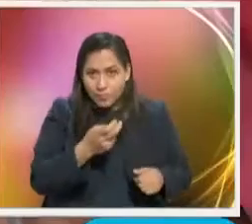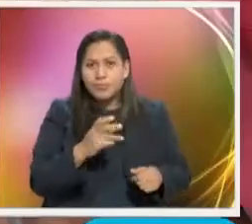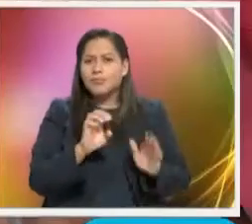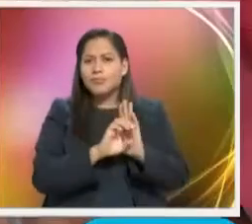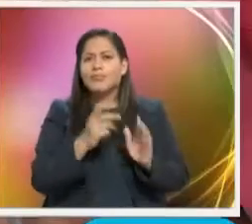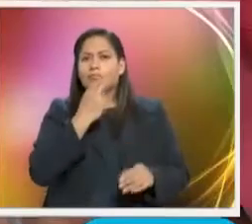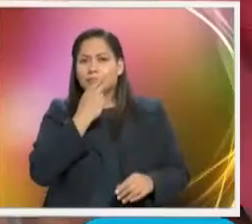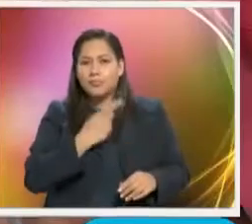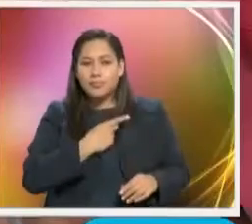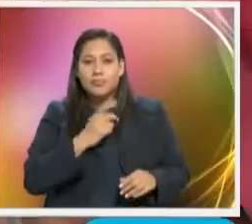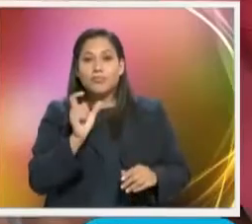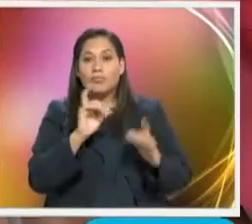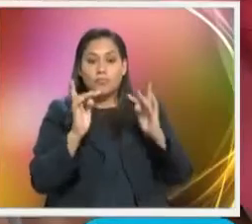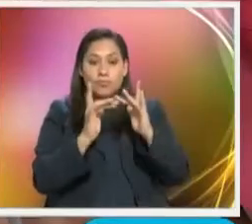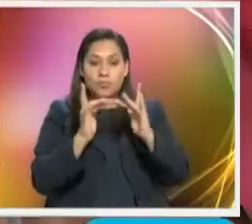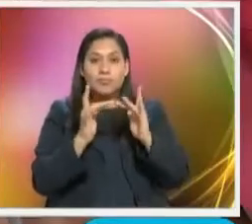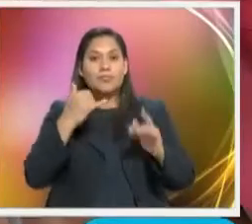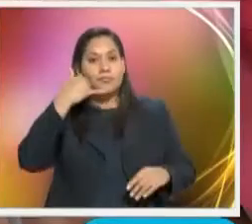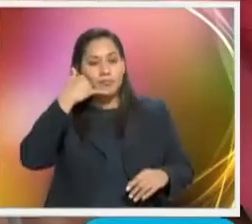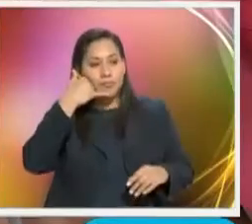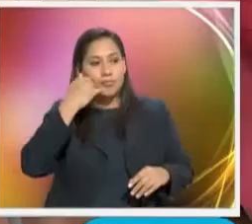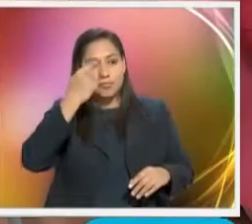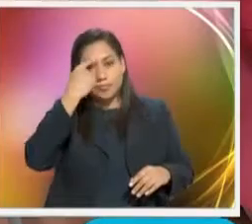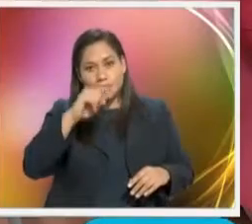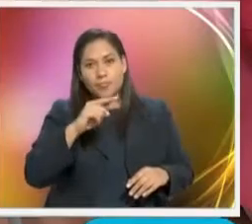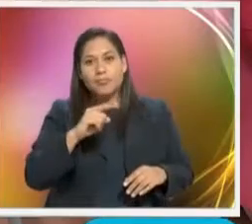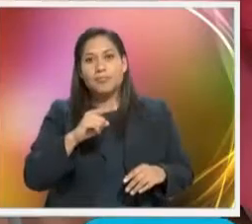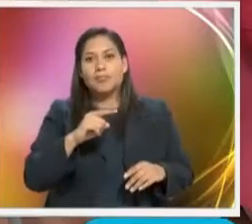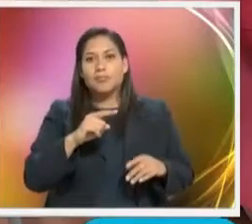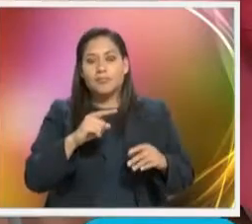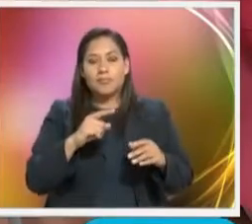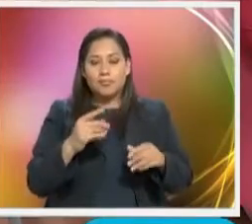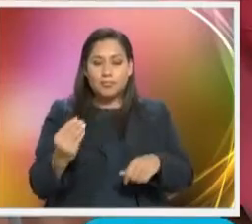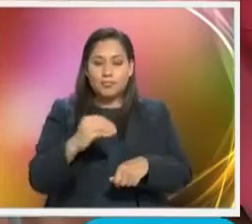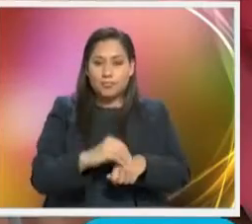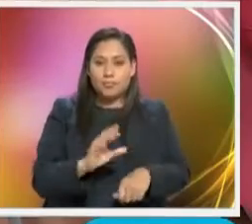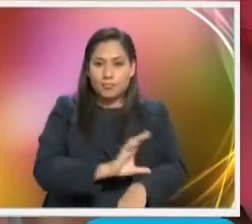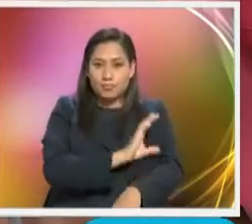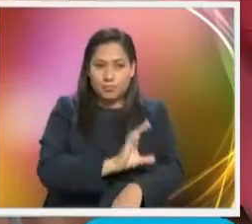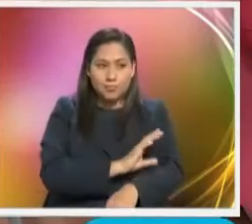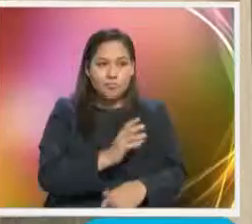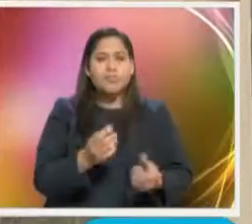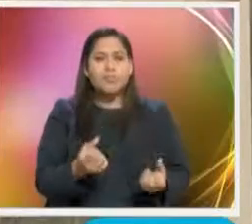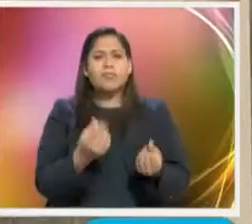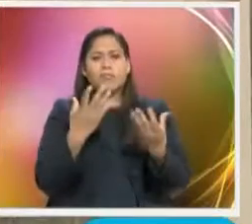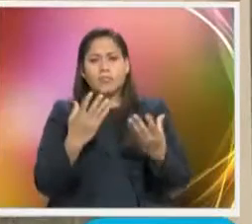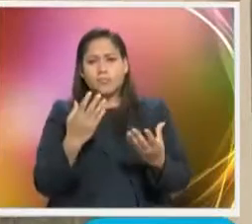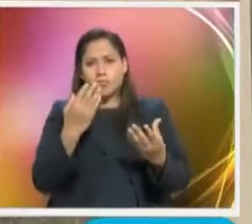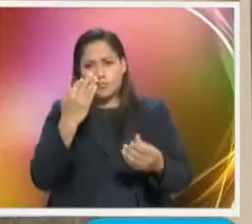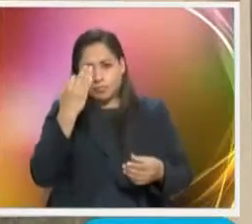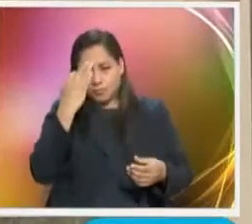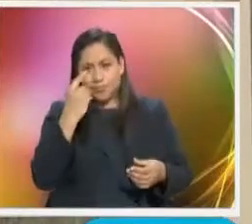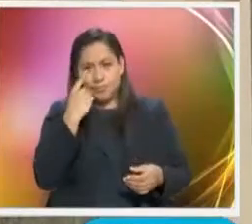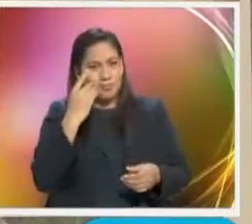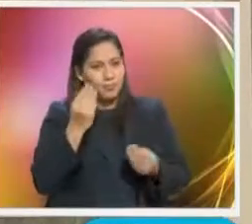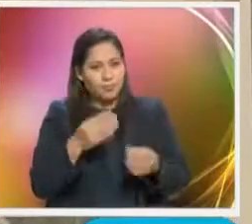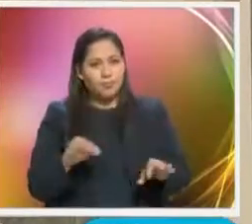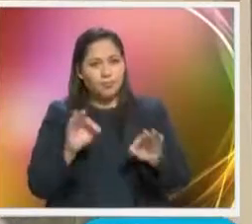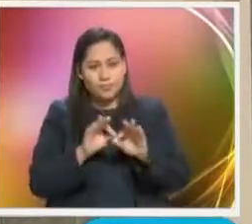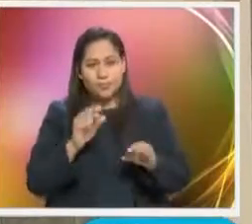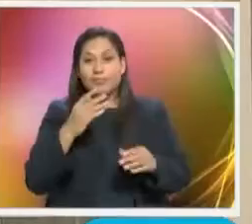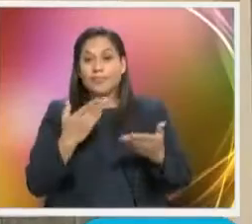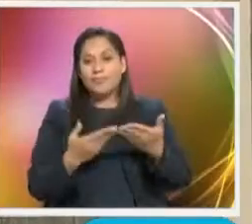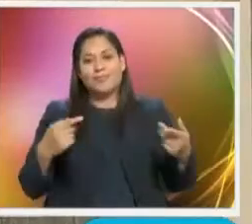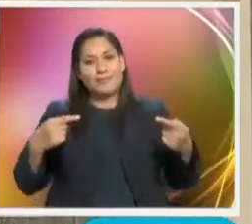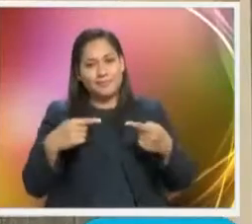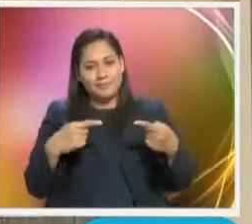dices, por ejemplo, al momento de conectar el teléfono para la carga respectiva? ¿Cuánto Esto es algo muy tiempo bueno. es lo ideal? Fíjense que lo ideal, hoy hay